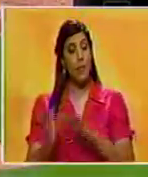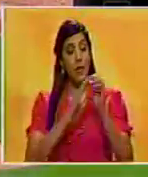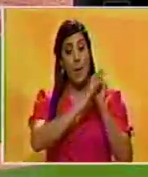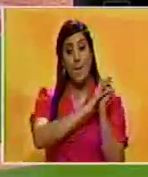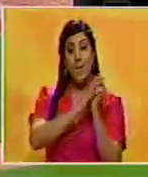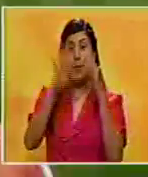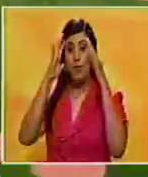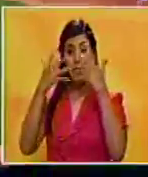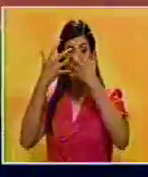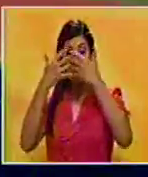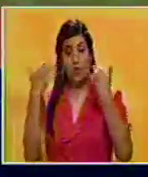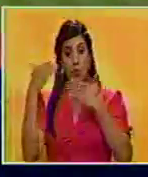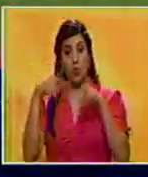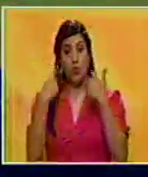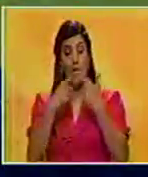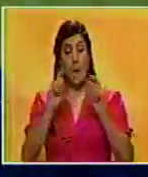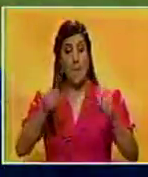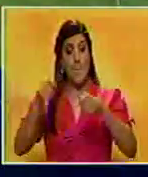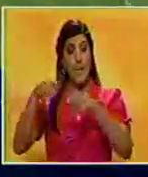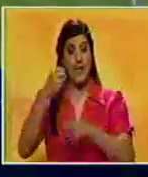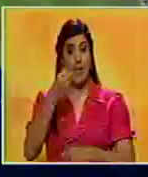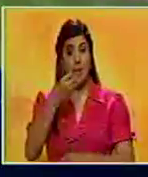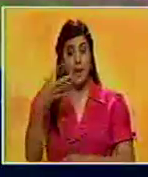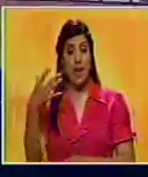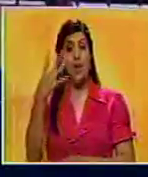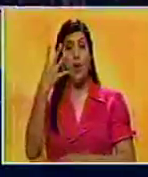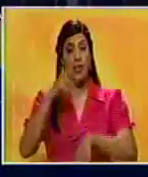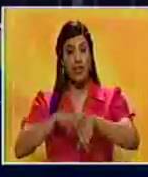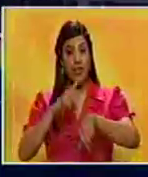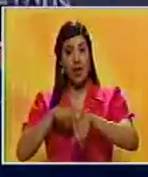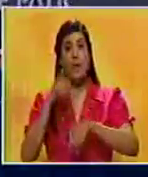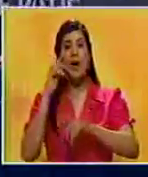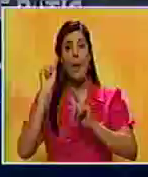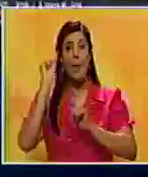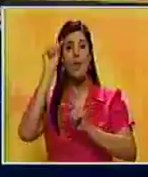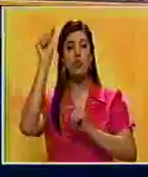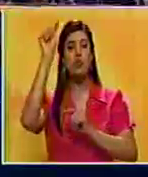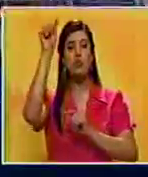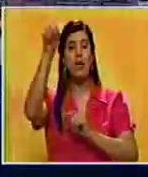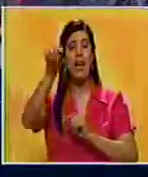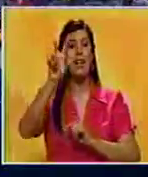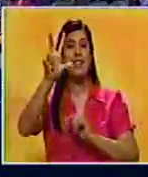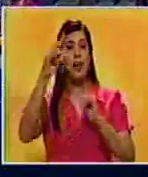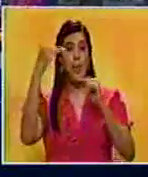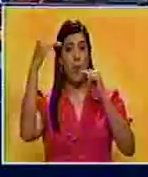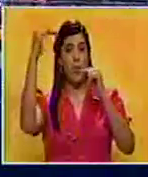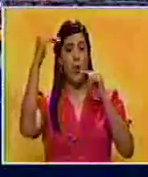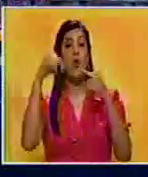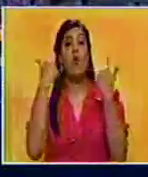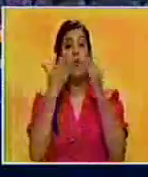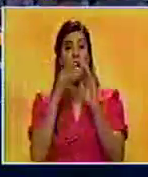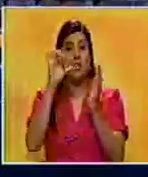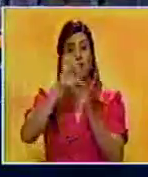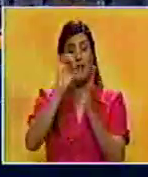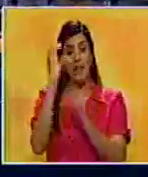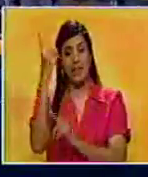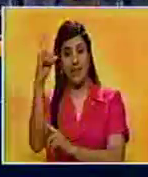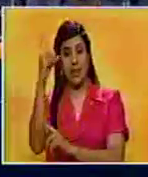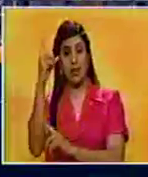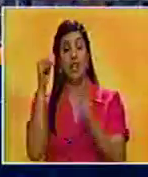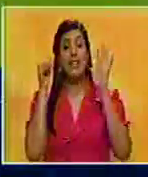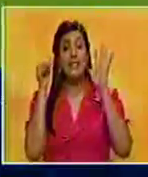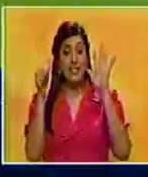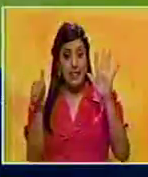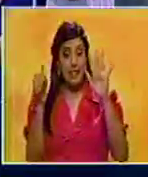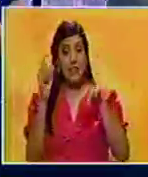Béisbol de Grandes Ligas, mellizos ante Medias Blancas, cuarto inning y Yolmer Sánchez que pega este jonrón de 3 rayitas entre el jardín central y el derecho.